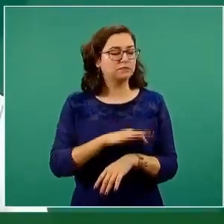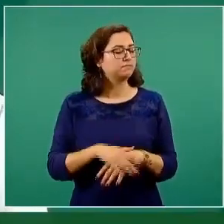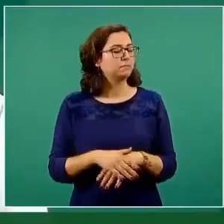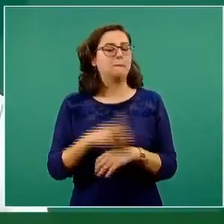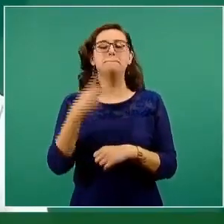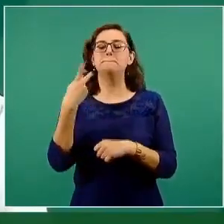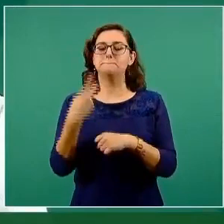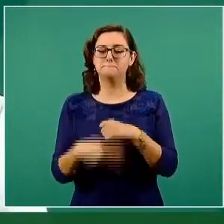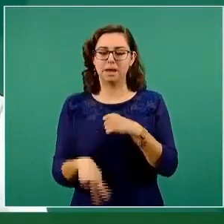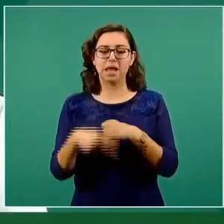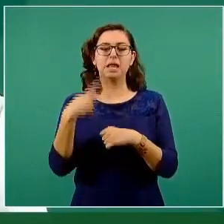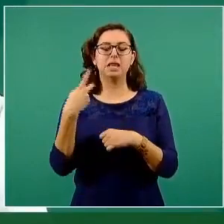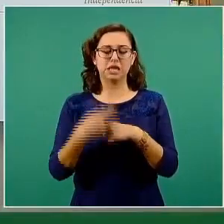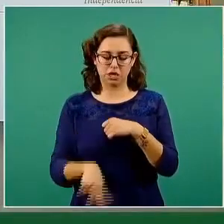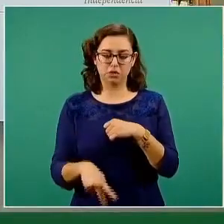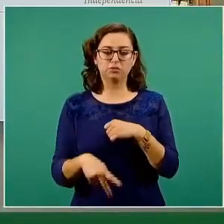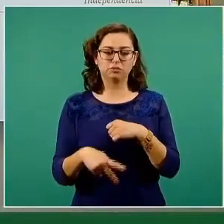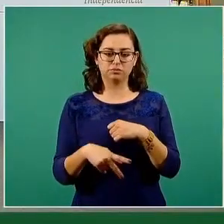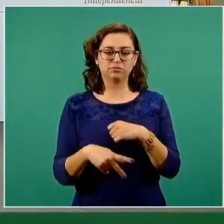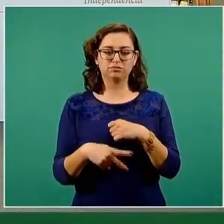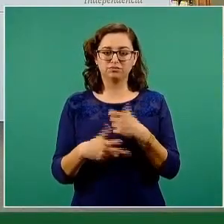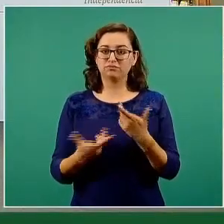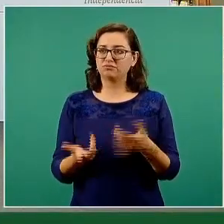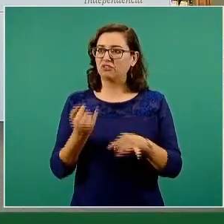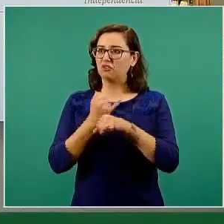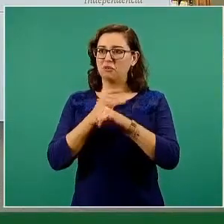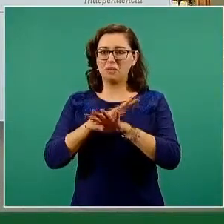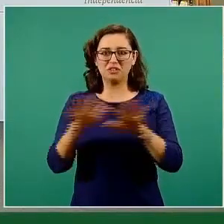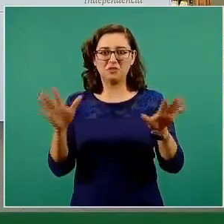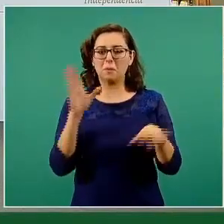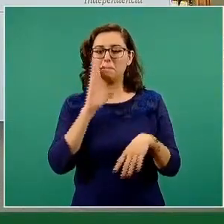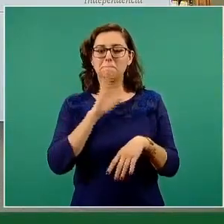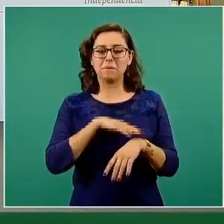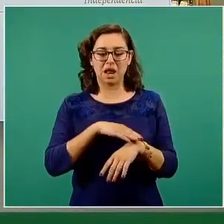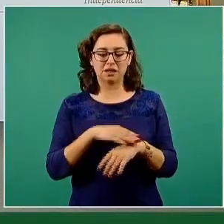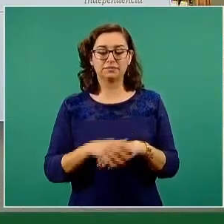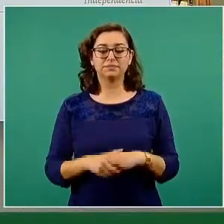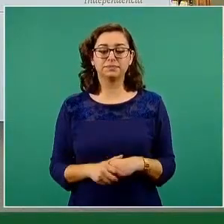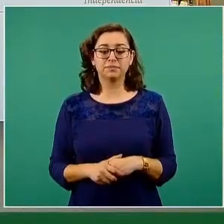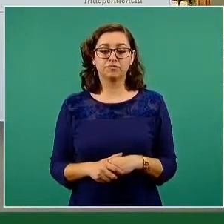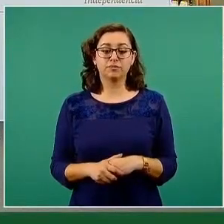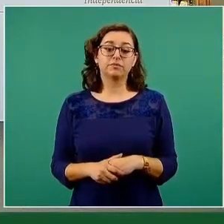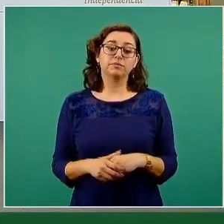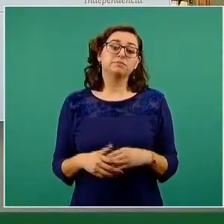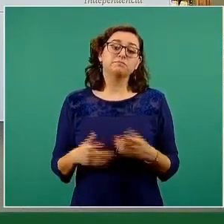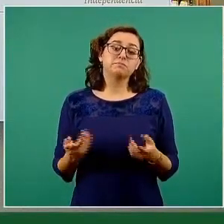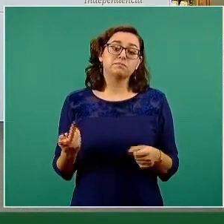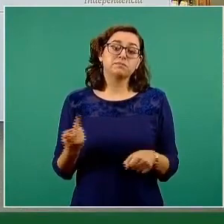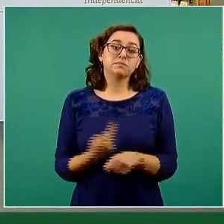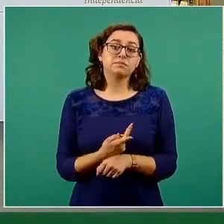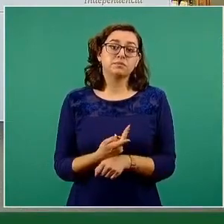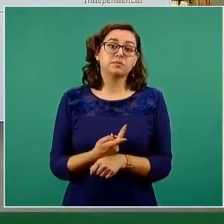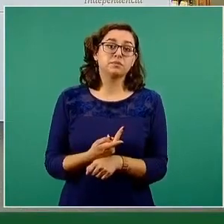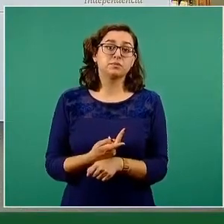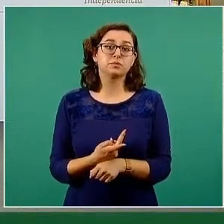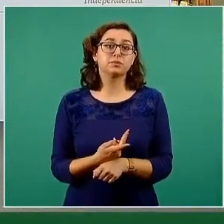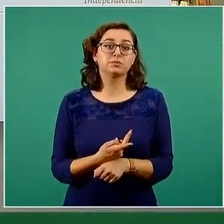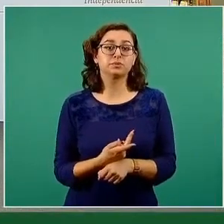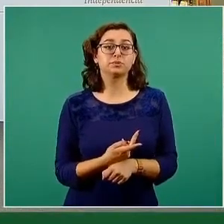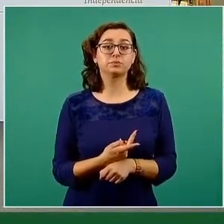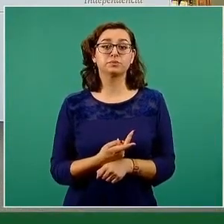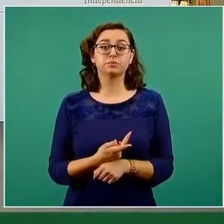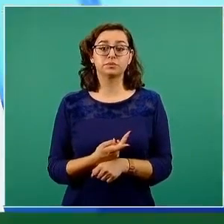la epidemia de la desinformación. Y En este sentido, está estudiado